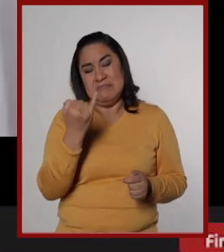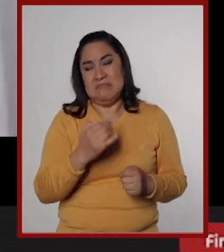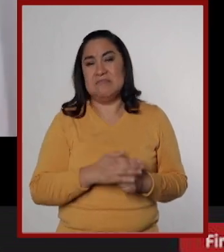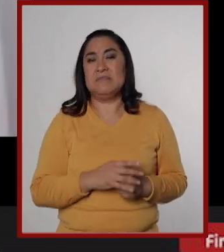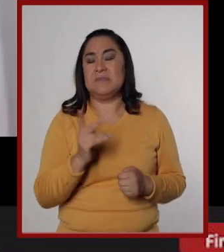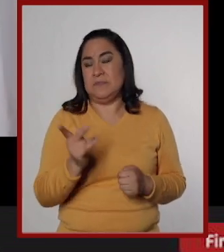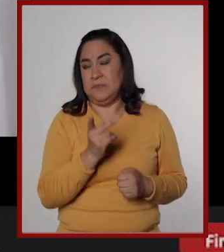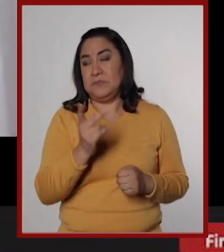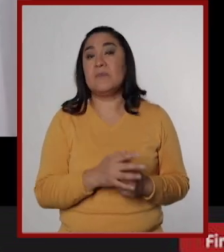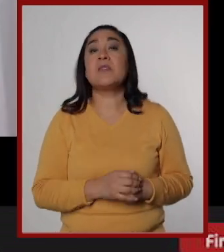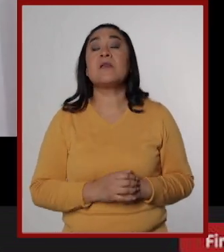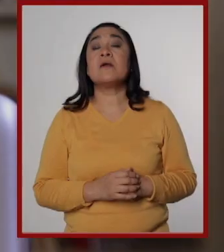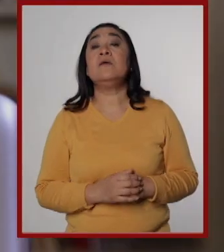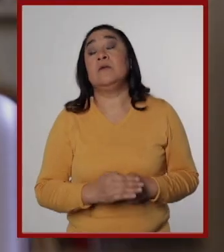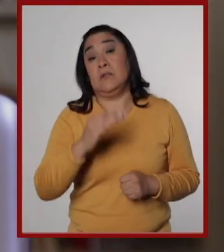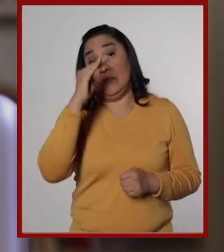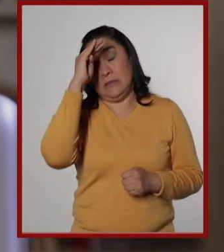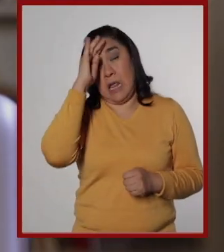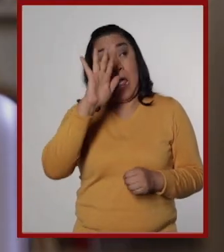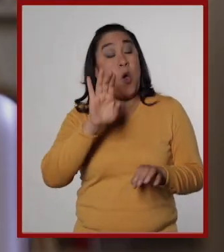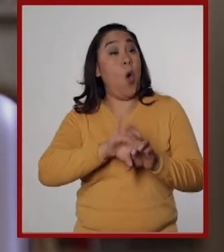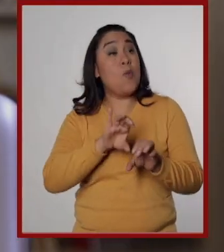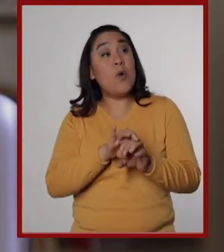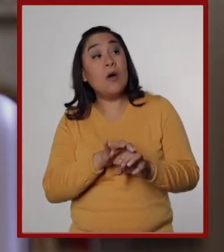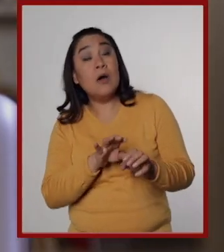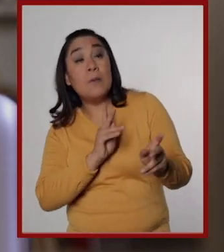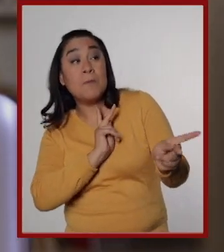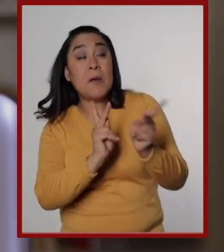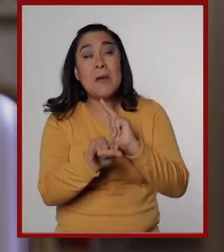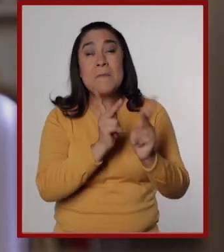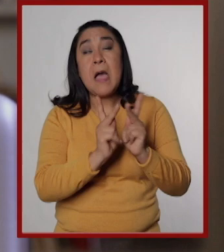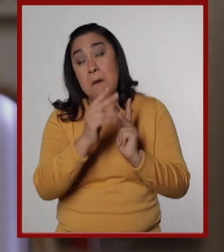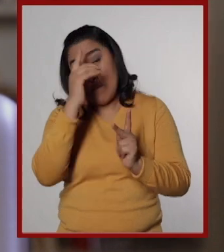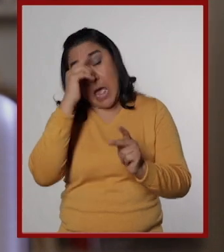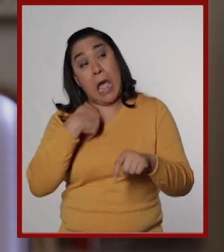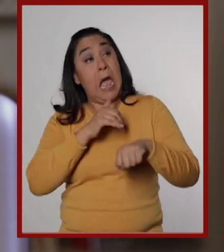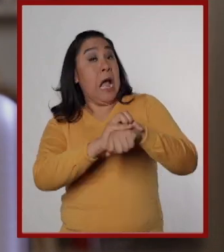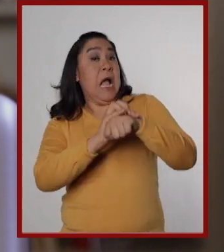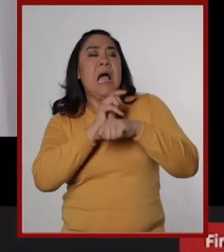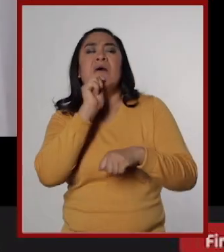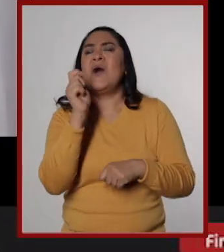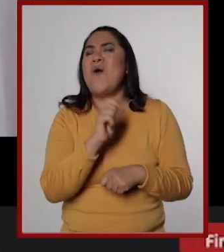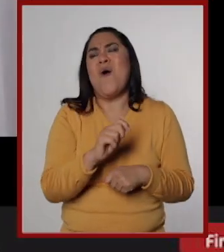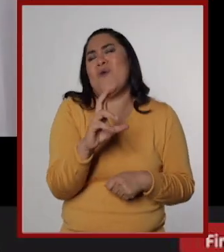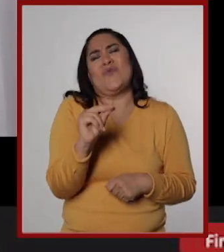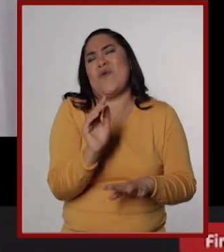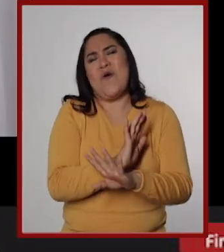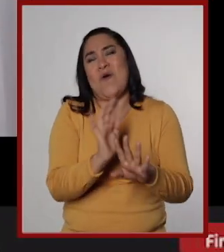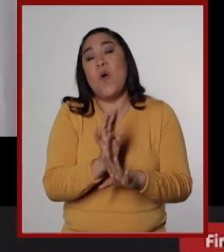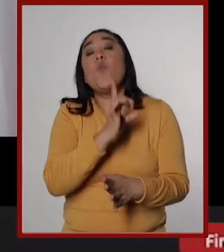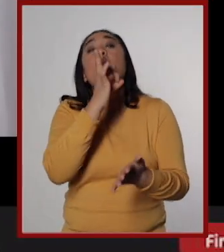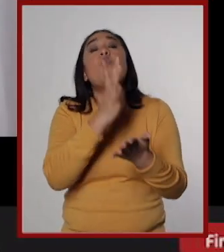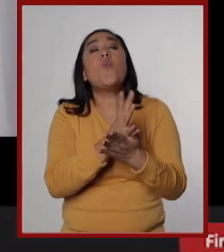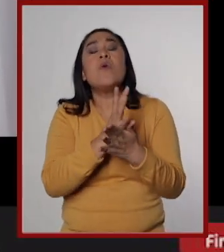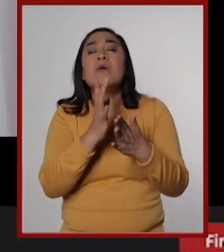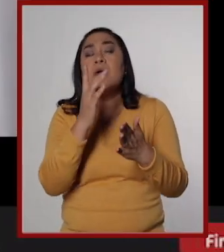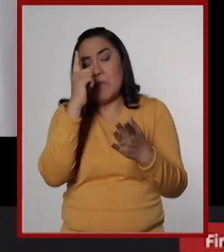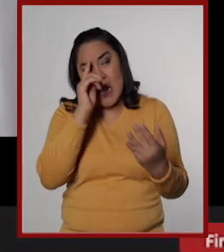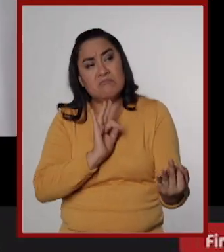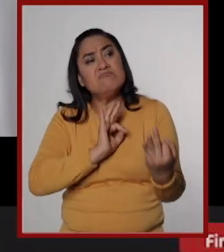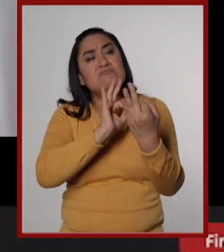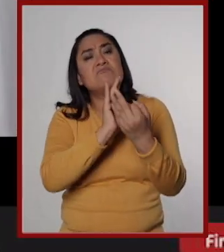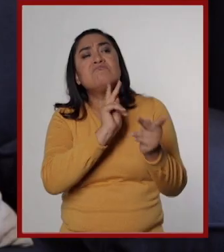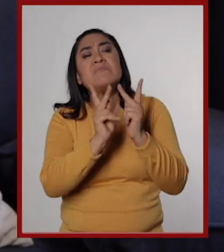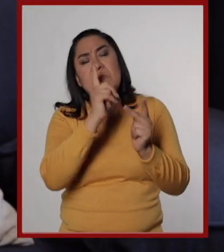¿no? Tampoco se trata de volverte amigo íntimo del otro, ¿eh? No, Se no, trata claro. nada más de ponerte de acuerdo en lo que necesites ponerte de